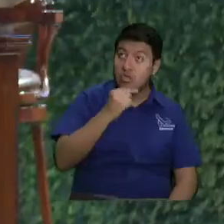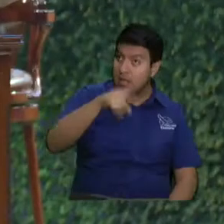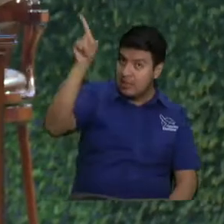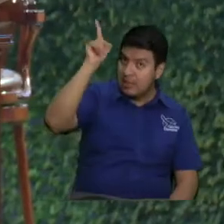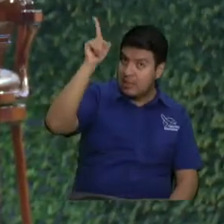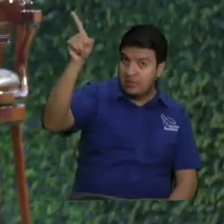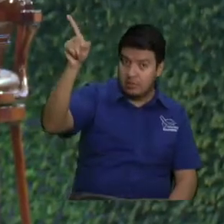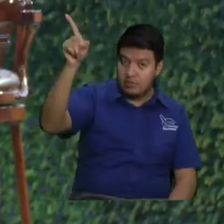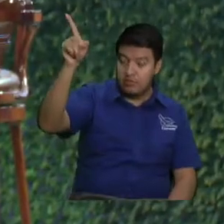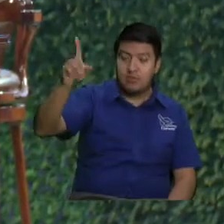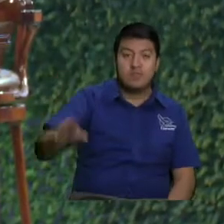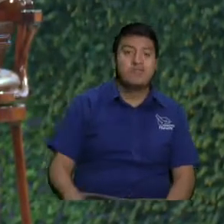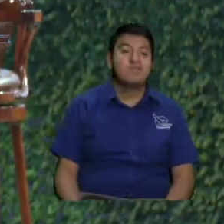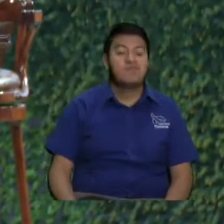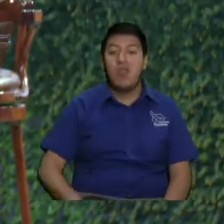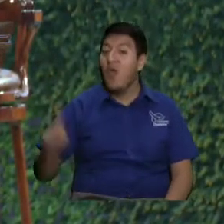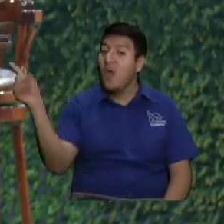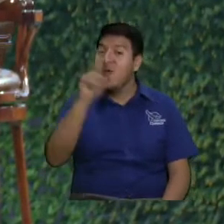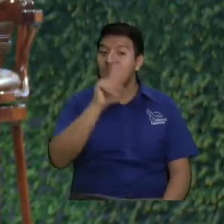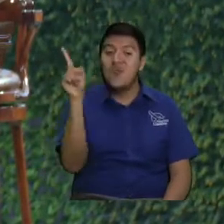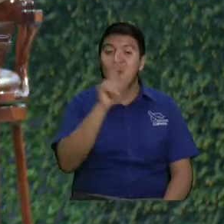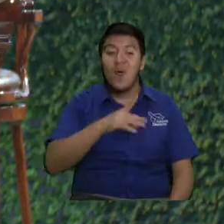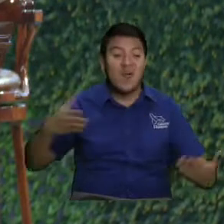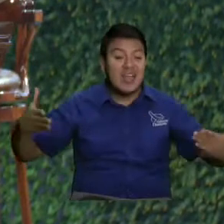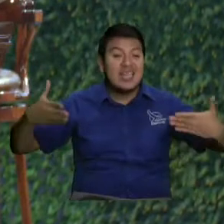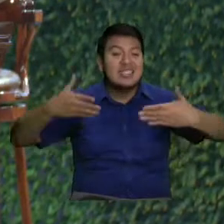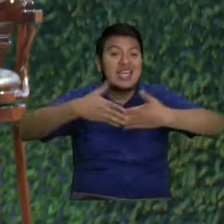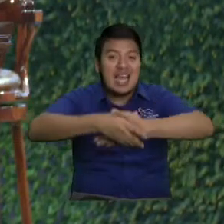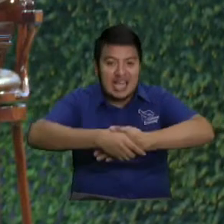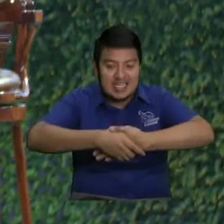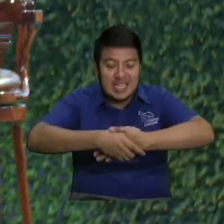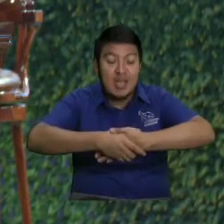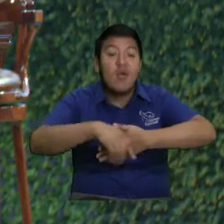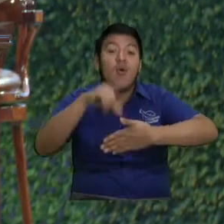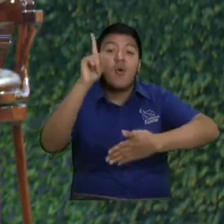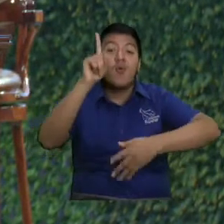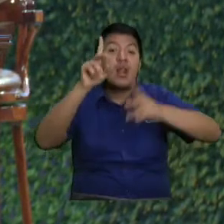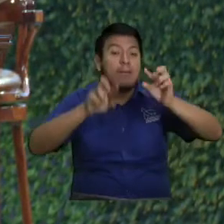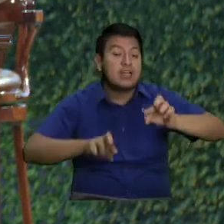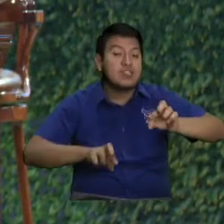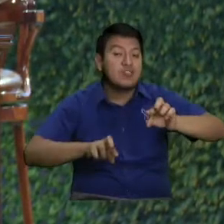No se case con esa persona.